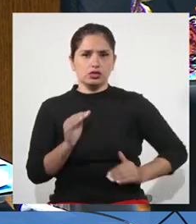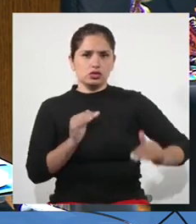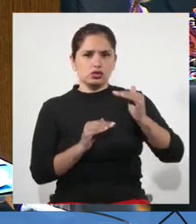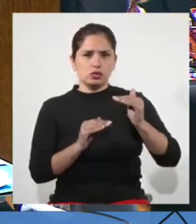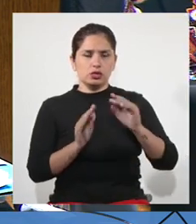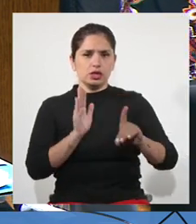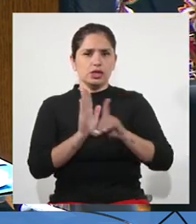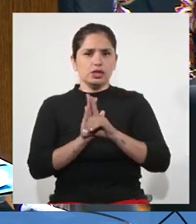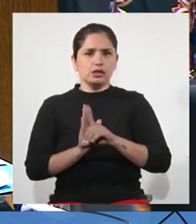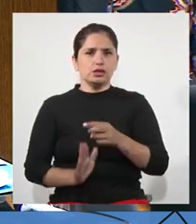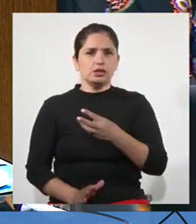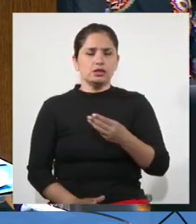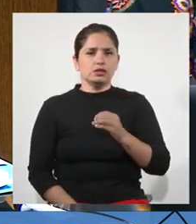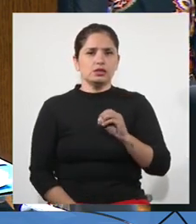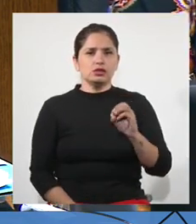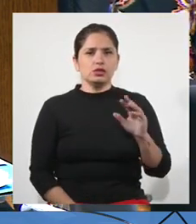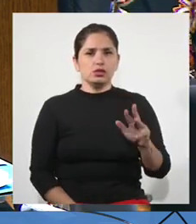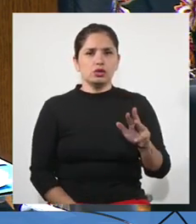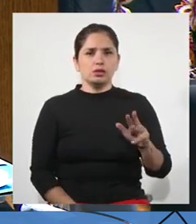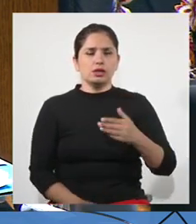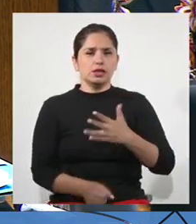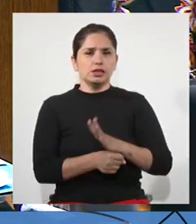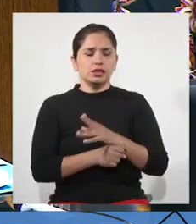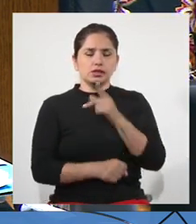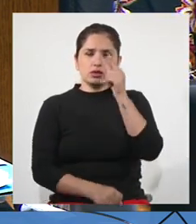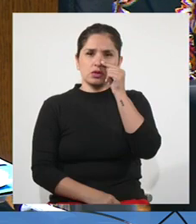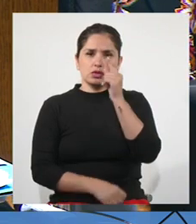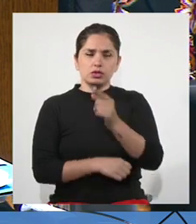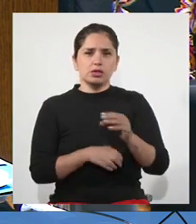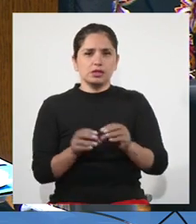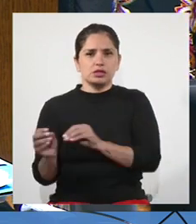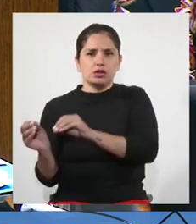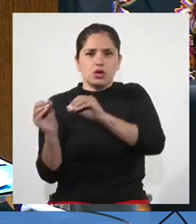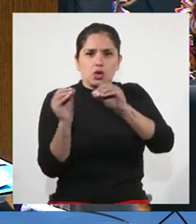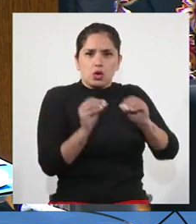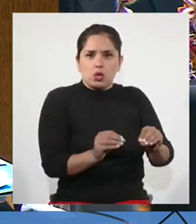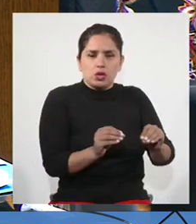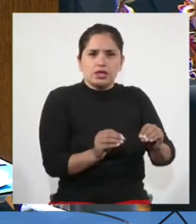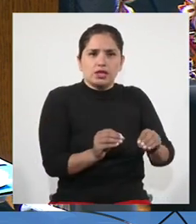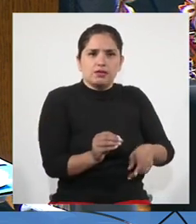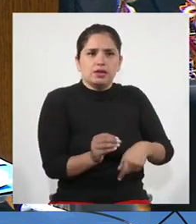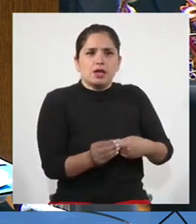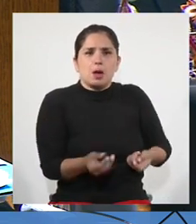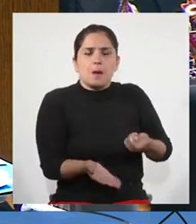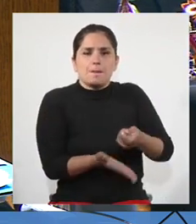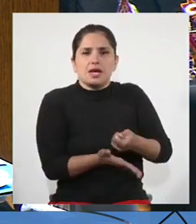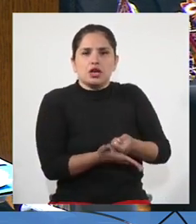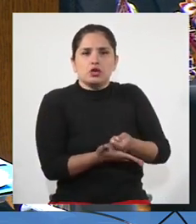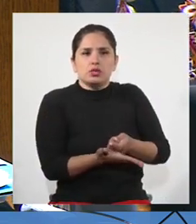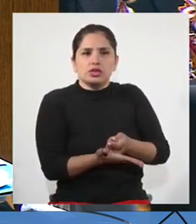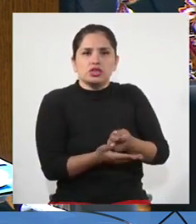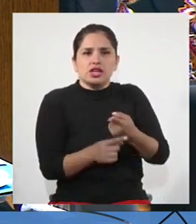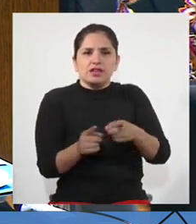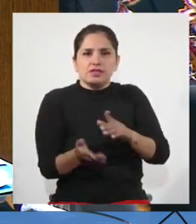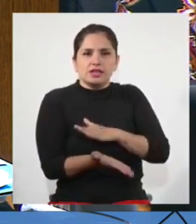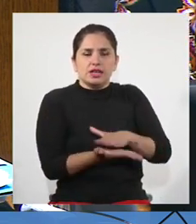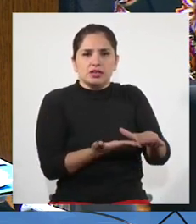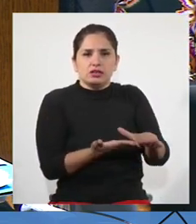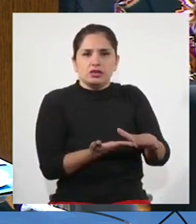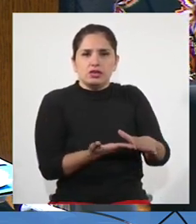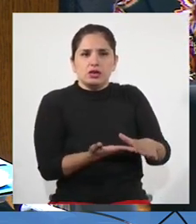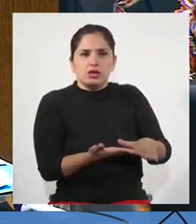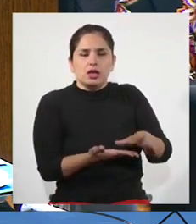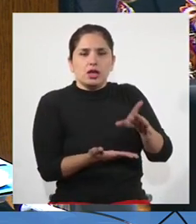decreto 309 del 15 de octubre de 2019 hace una transferencia con motivo de la compensación de la gratuidad de la diferencia entre el arancel